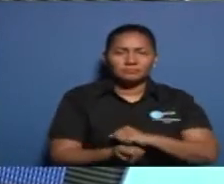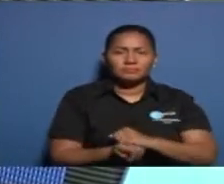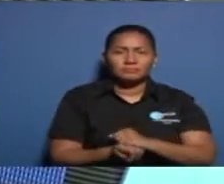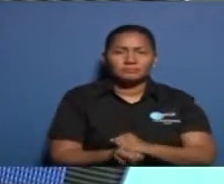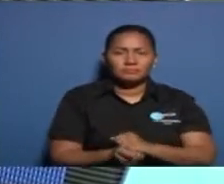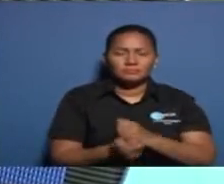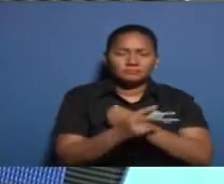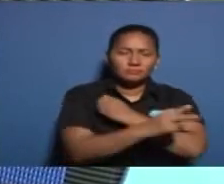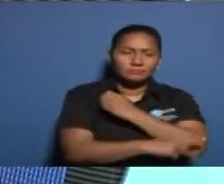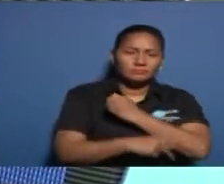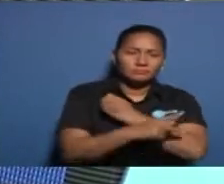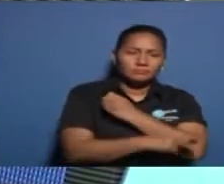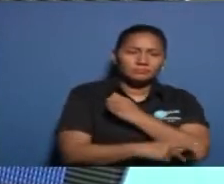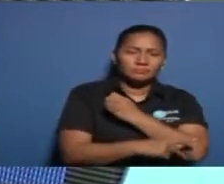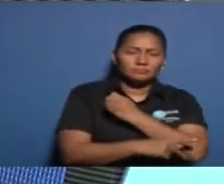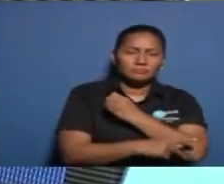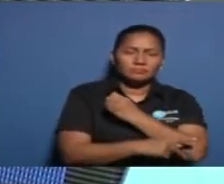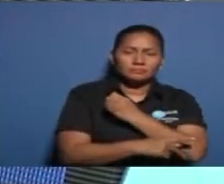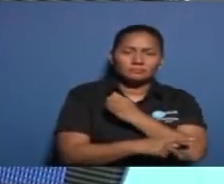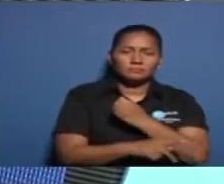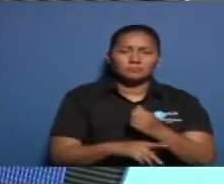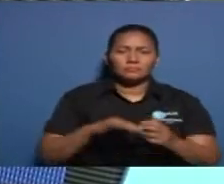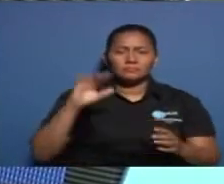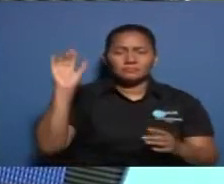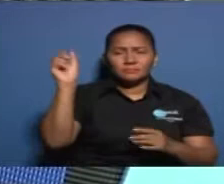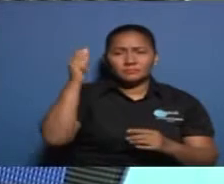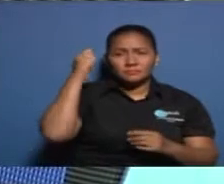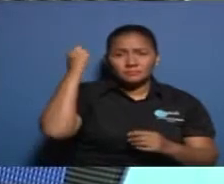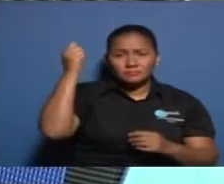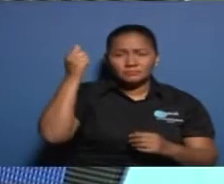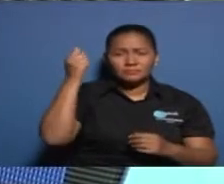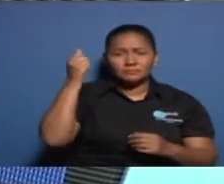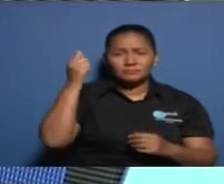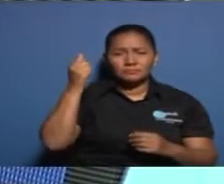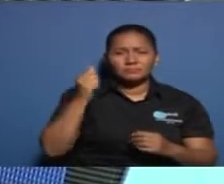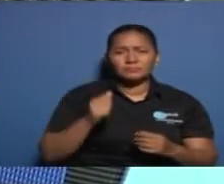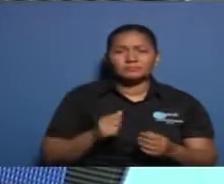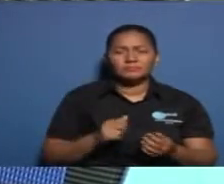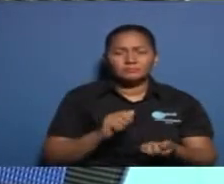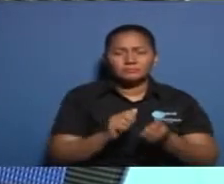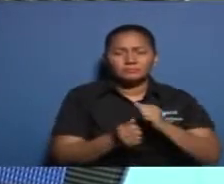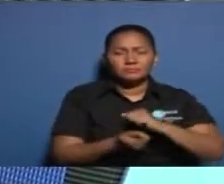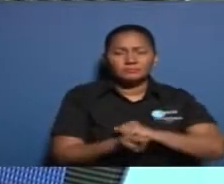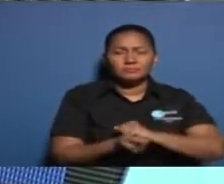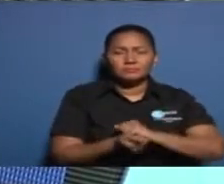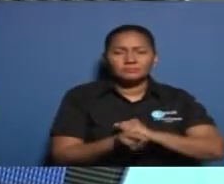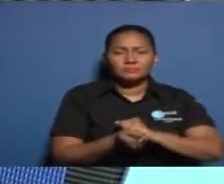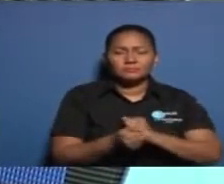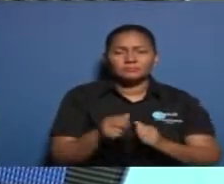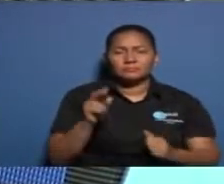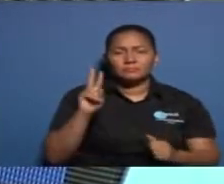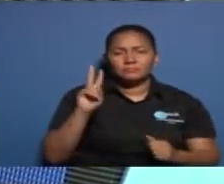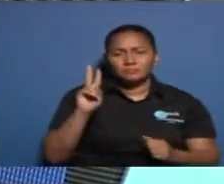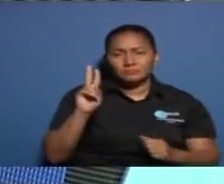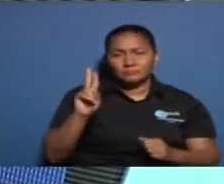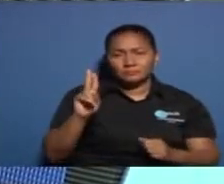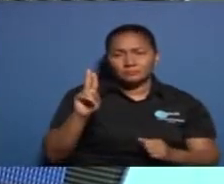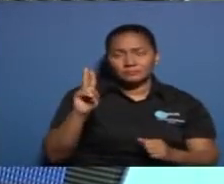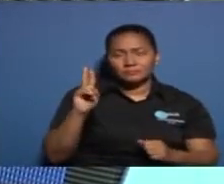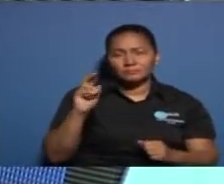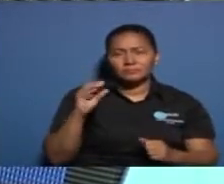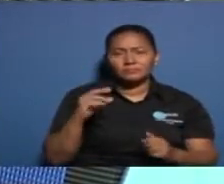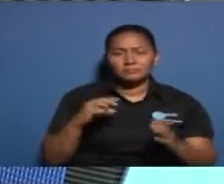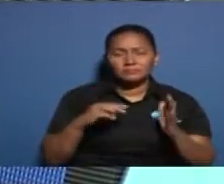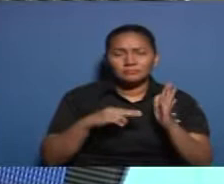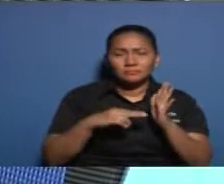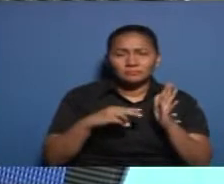una transformación para el año 2030 y el año 2050 como decía la doctora por ejemplo 60 por ciento